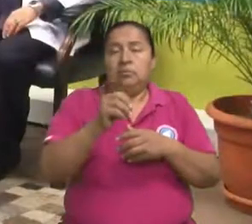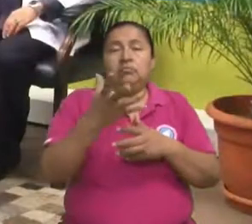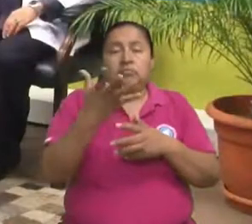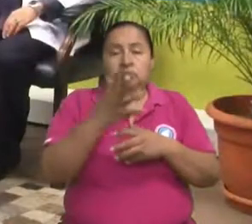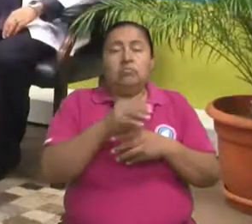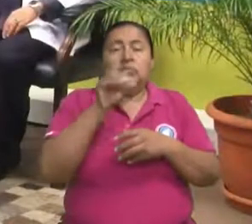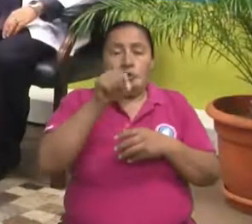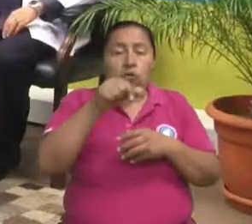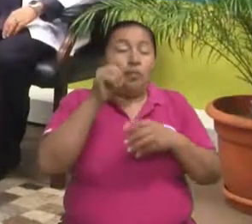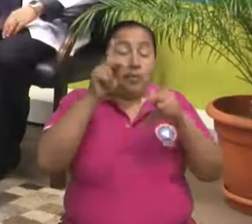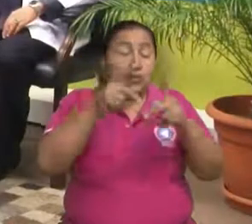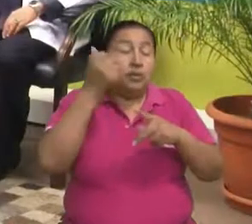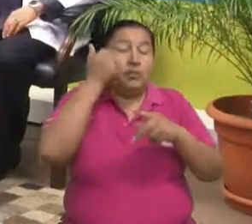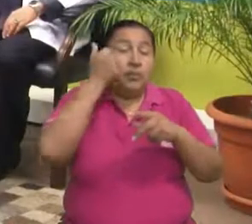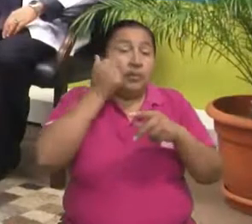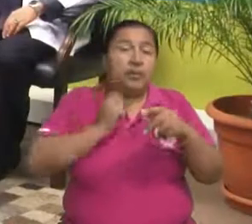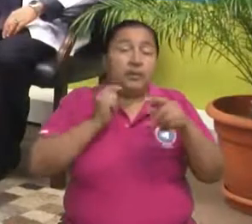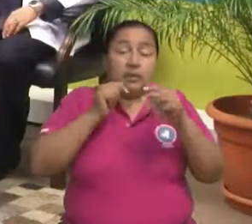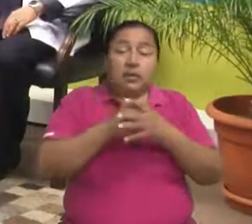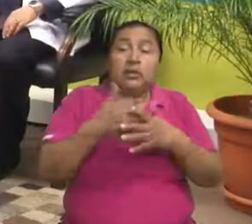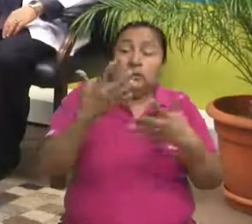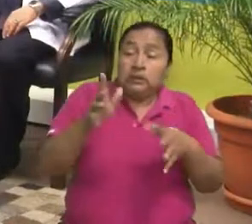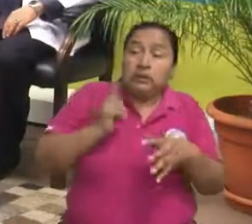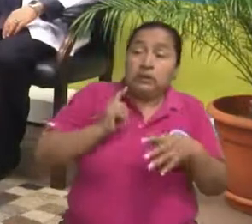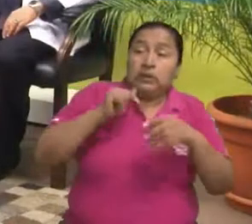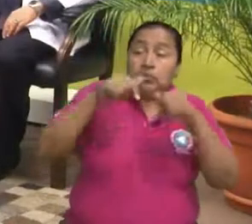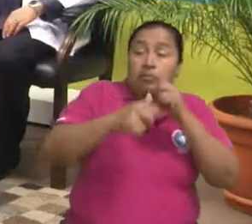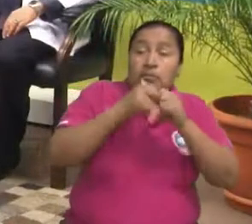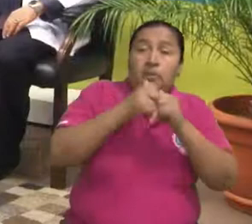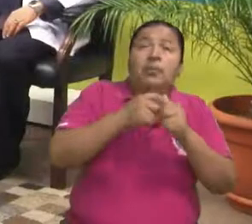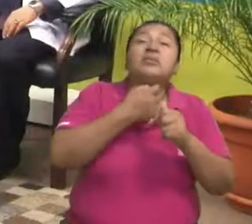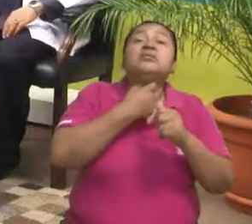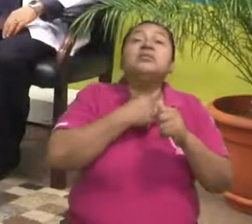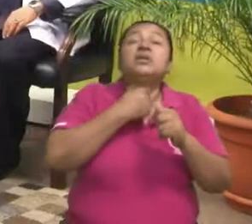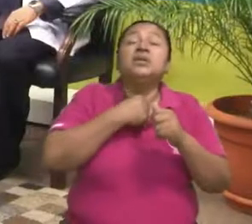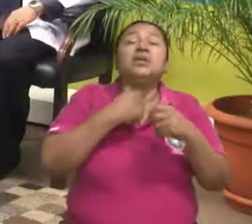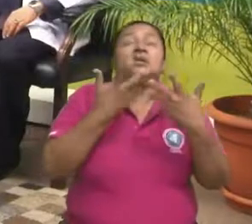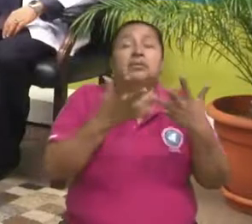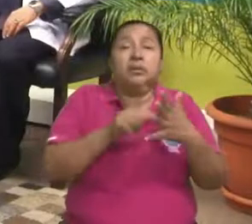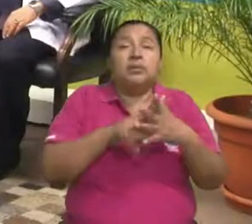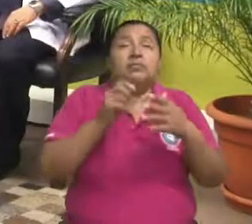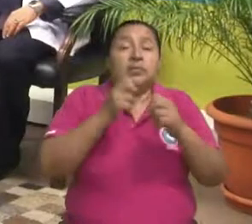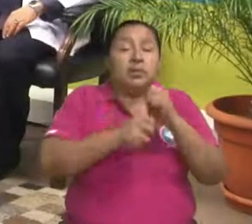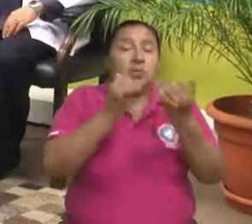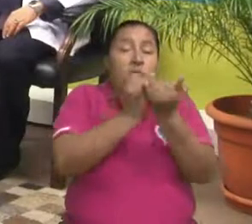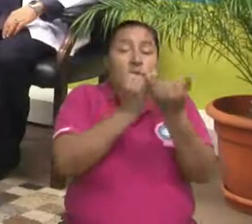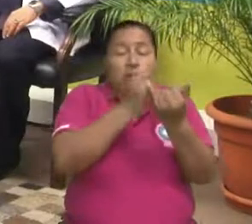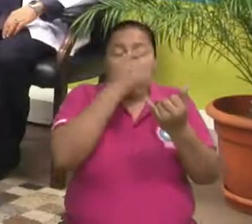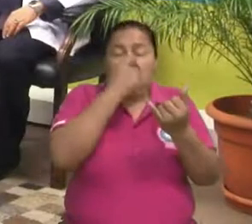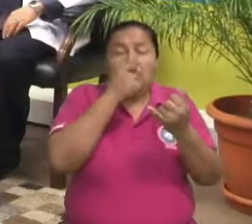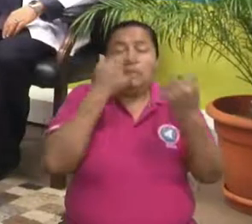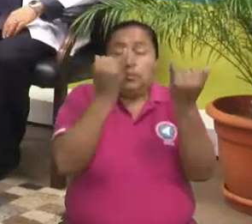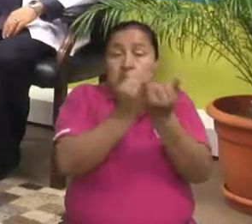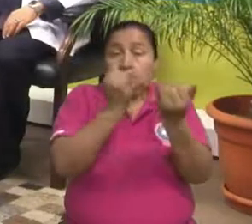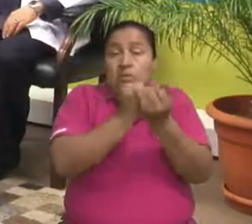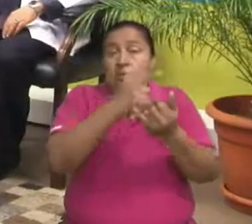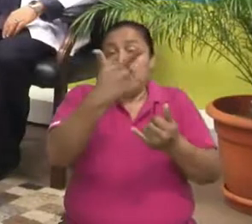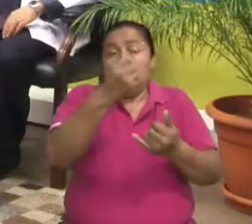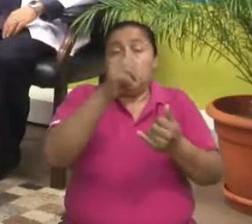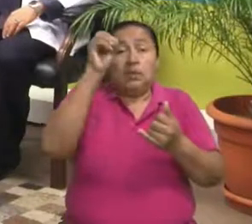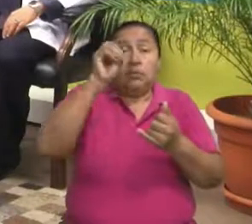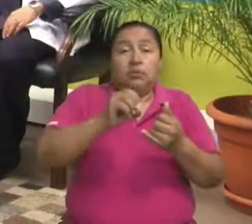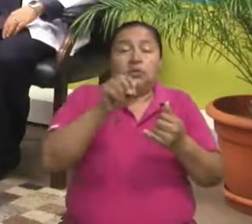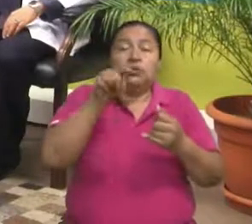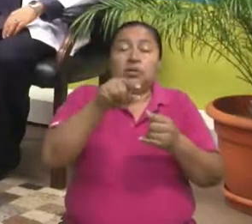Por infecciones del oído. Imagínense que ustedes atienden también los problemas en la garganta. De la garganta y de la nariz. Entonces el 70% es del oído. Pero